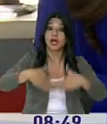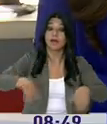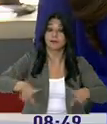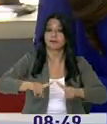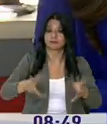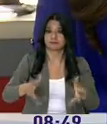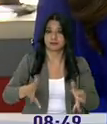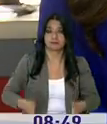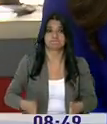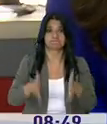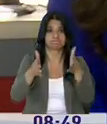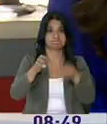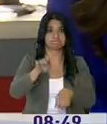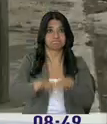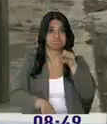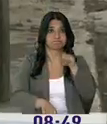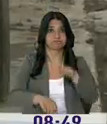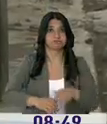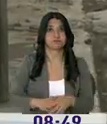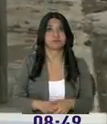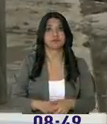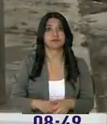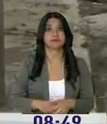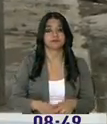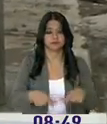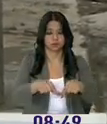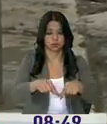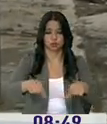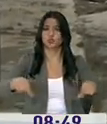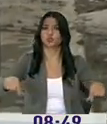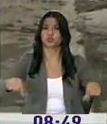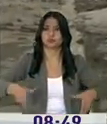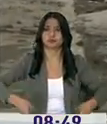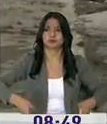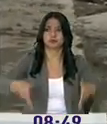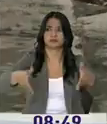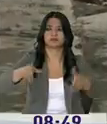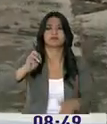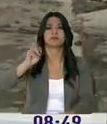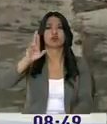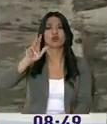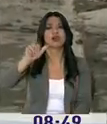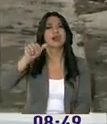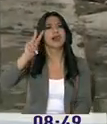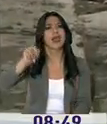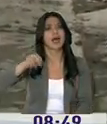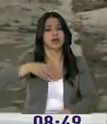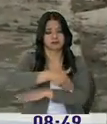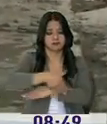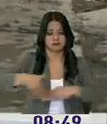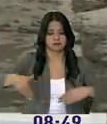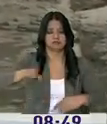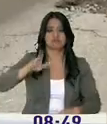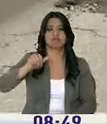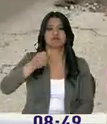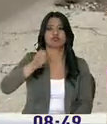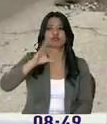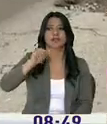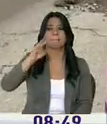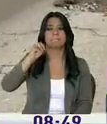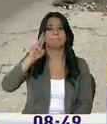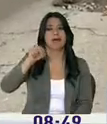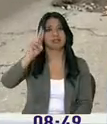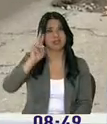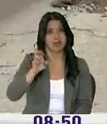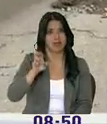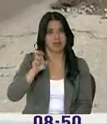calzada una profunda zanja se formó en la avenida en morlán con la intersección de la calle rafael bustamante según mencionaron